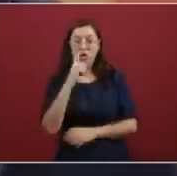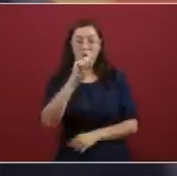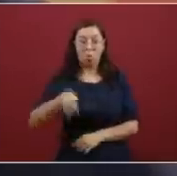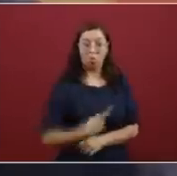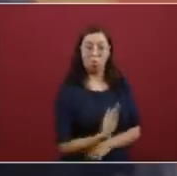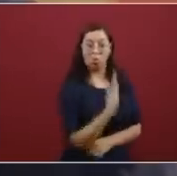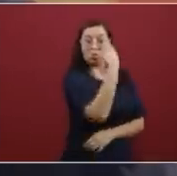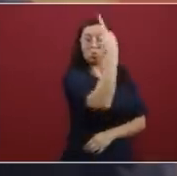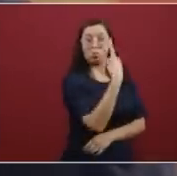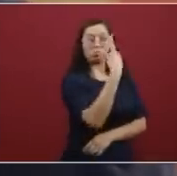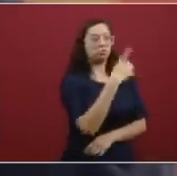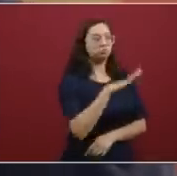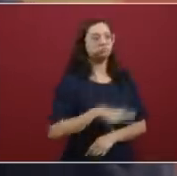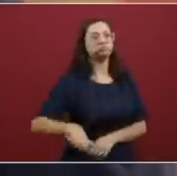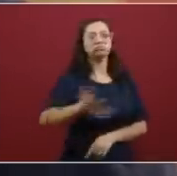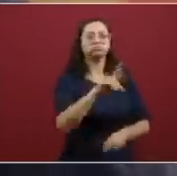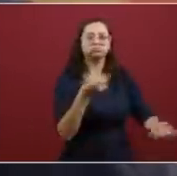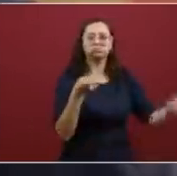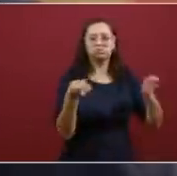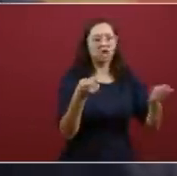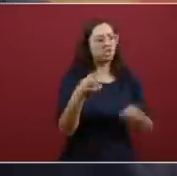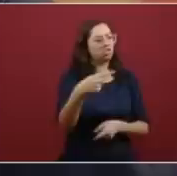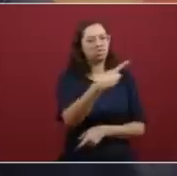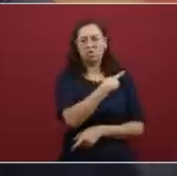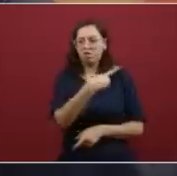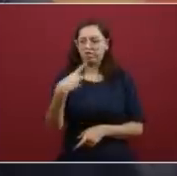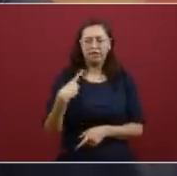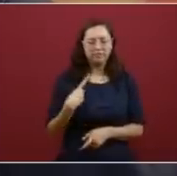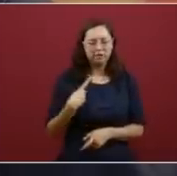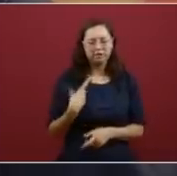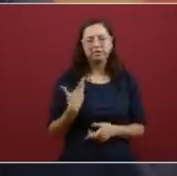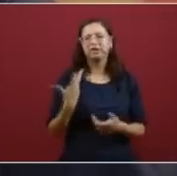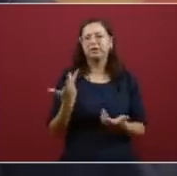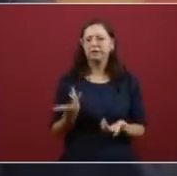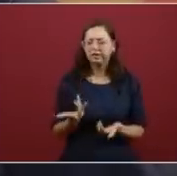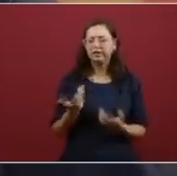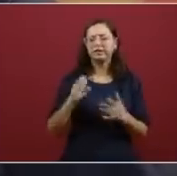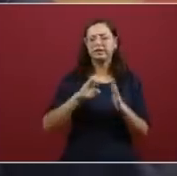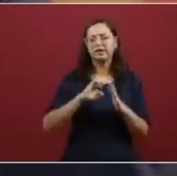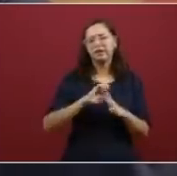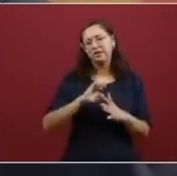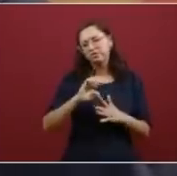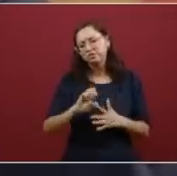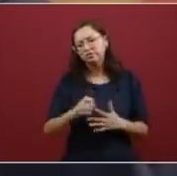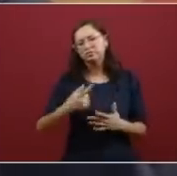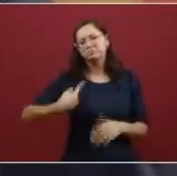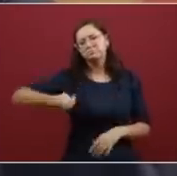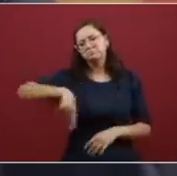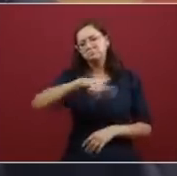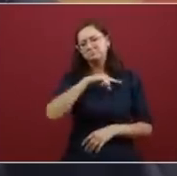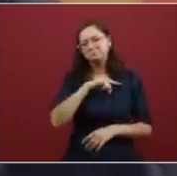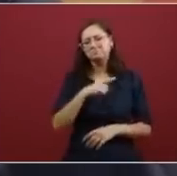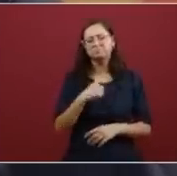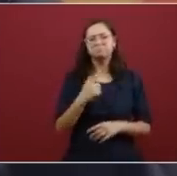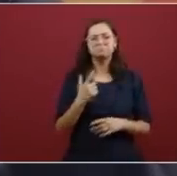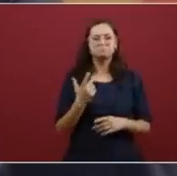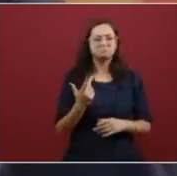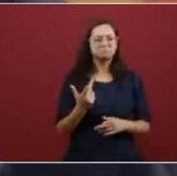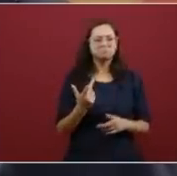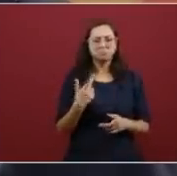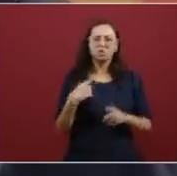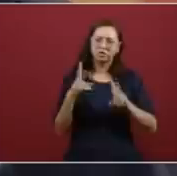haber monopolios en México. Entonces, hablamos de este